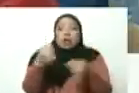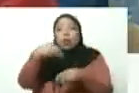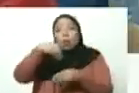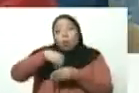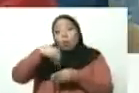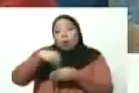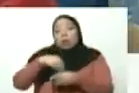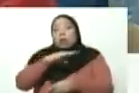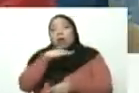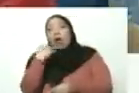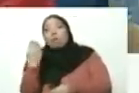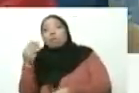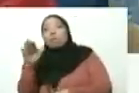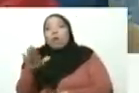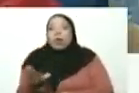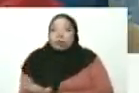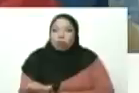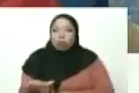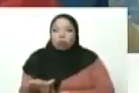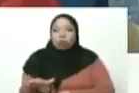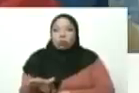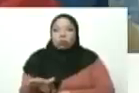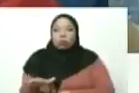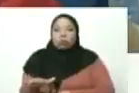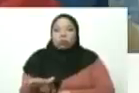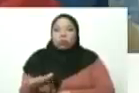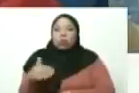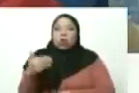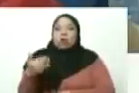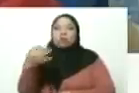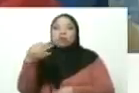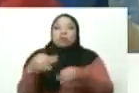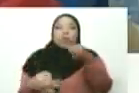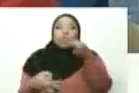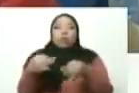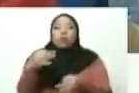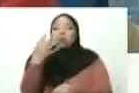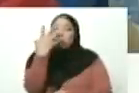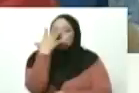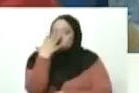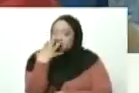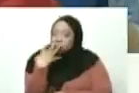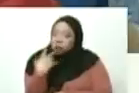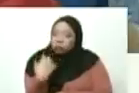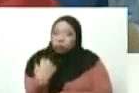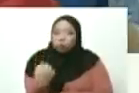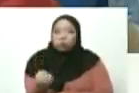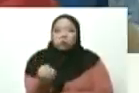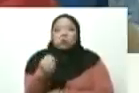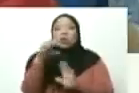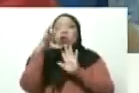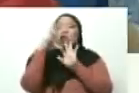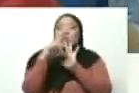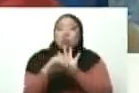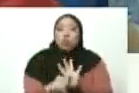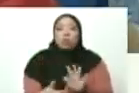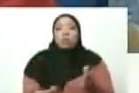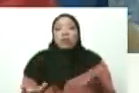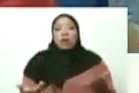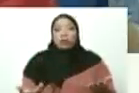decir murieron en el camino deprimidos porque habían sido previamente